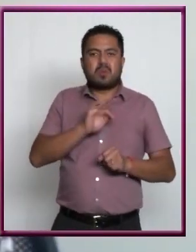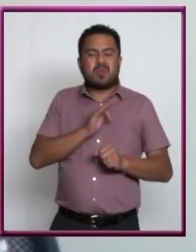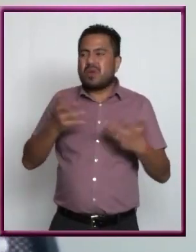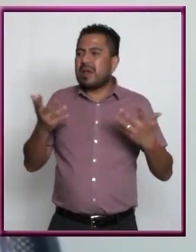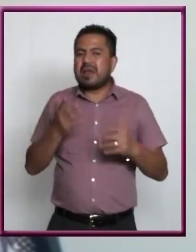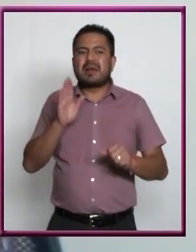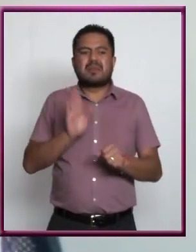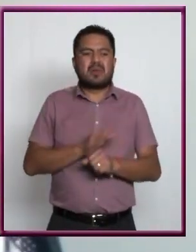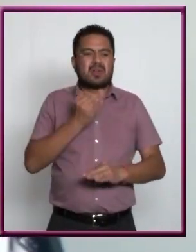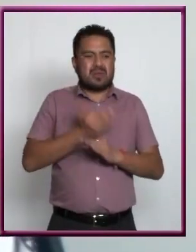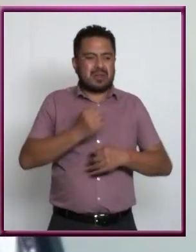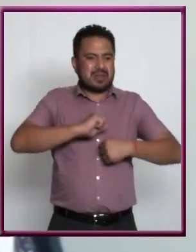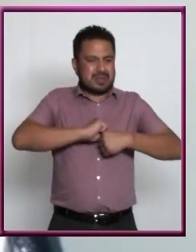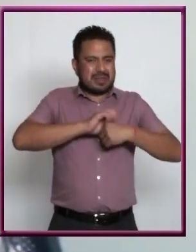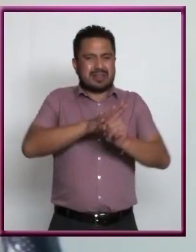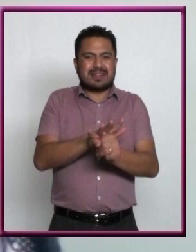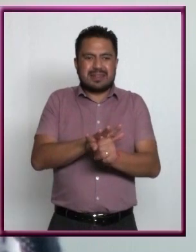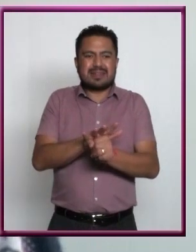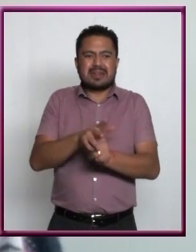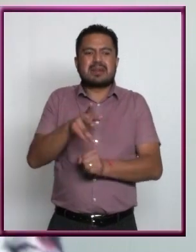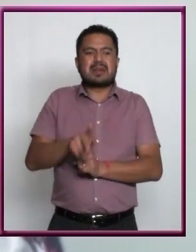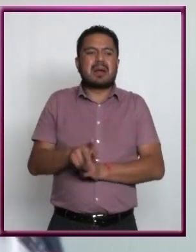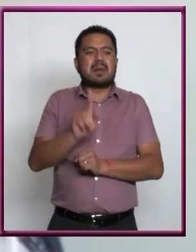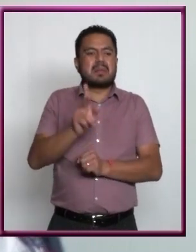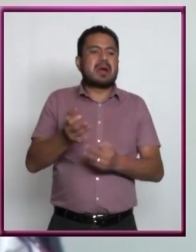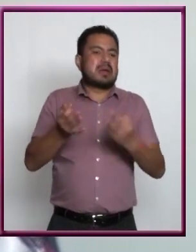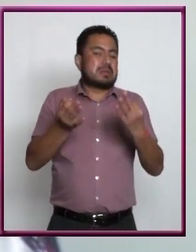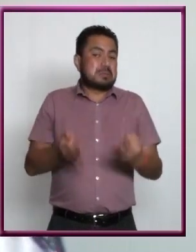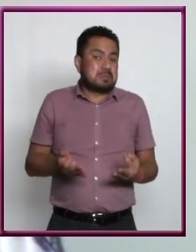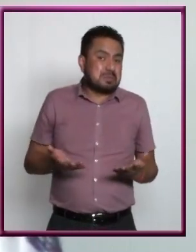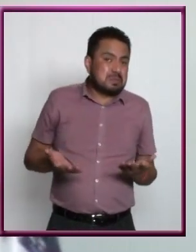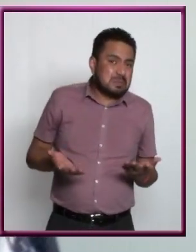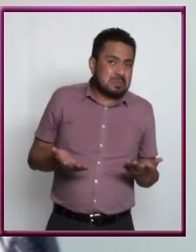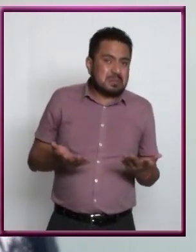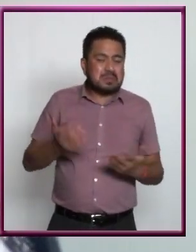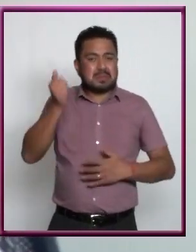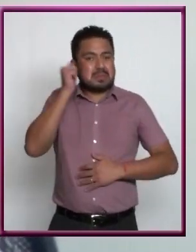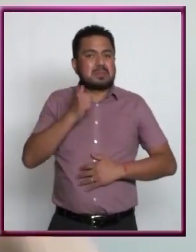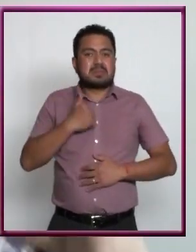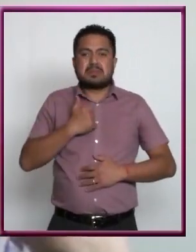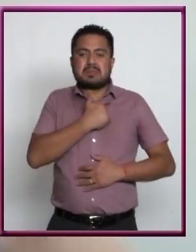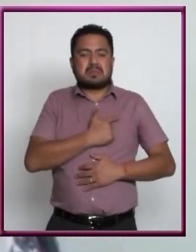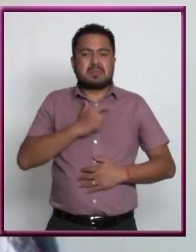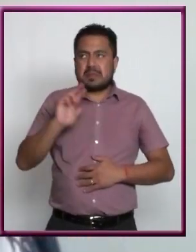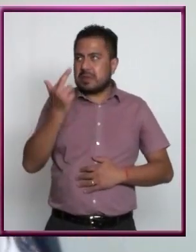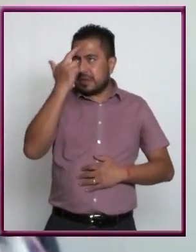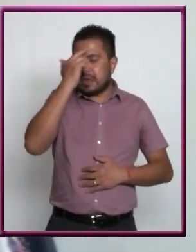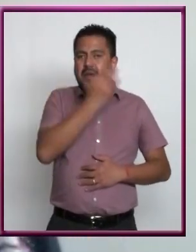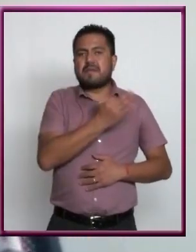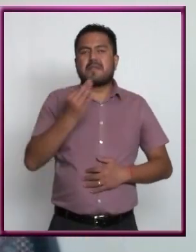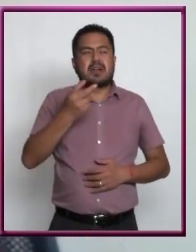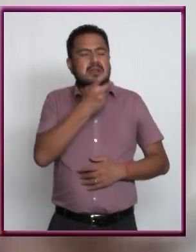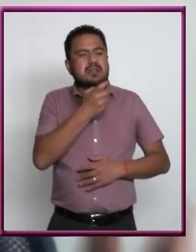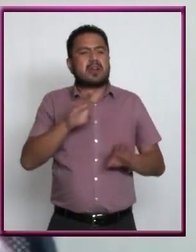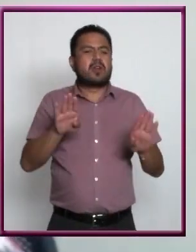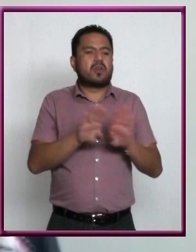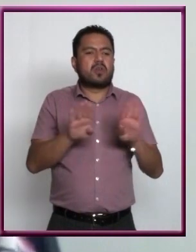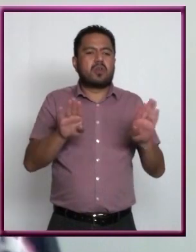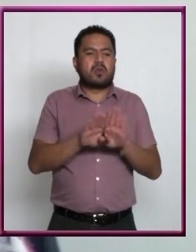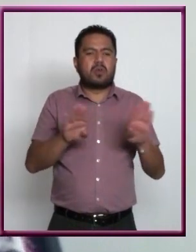hacer porque, pues, pandemia, pero en realidad siempre me ha gustado mucho recordar esa fecha, ¿no? Como